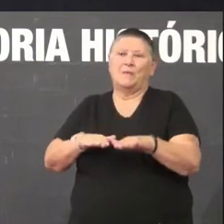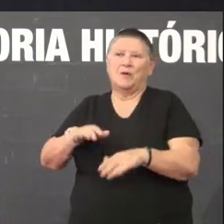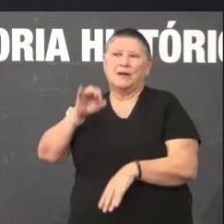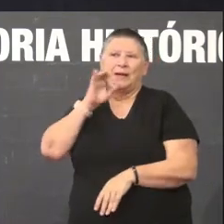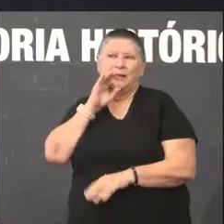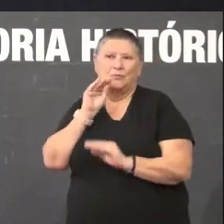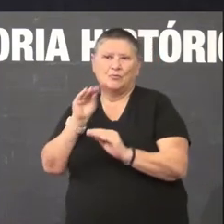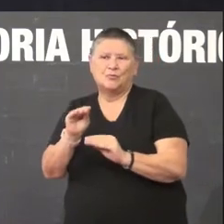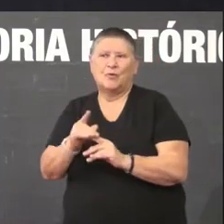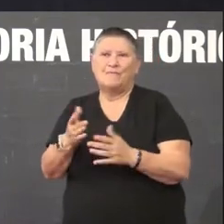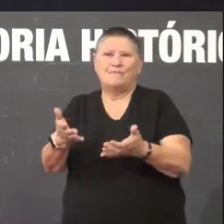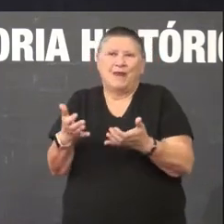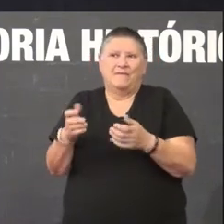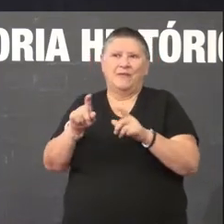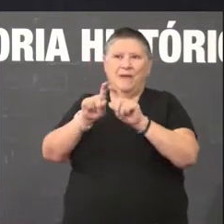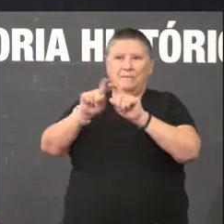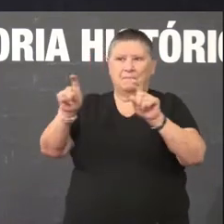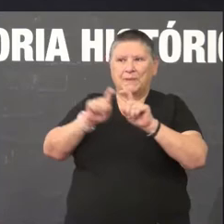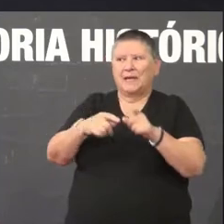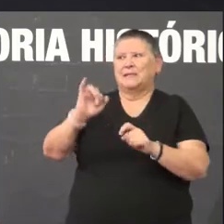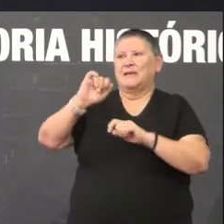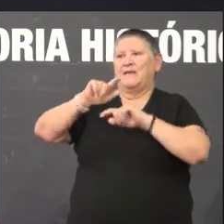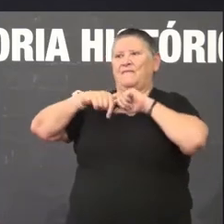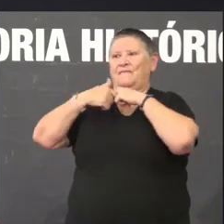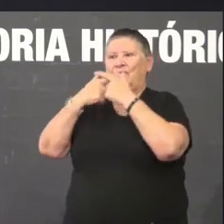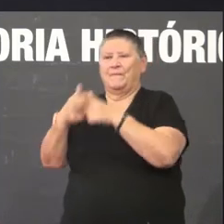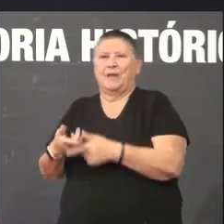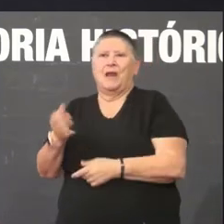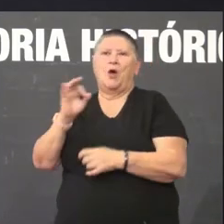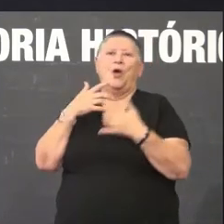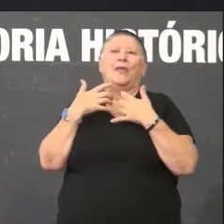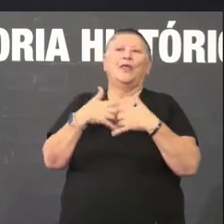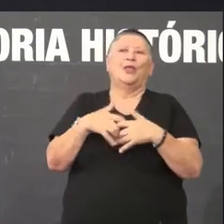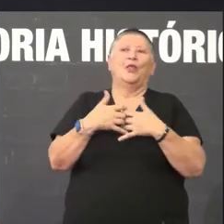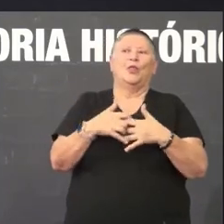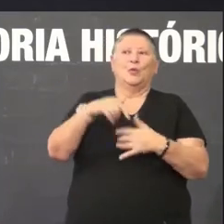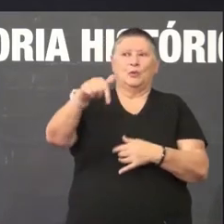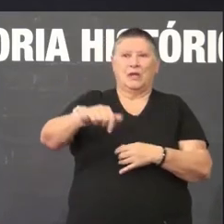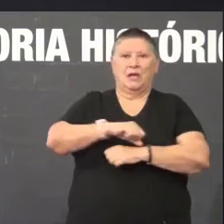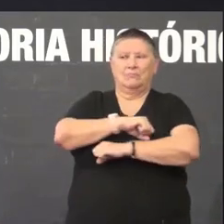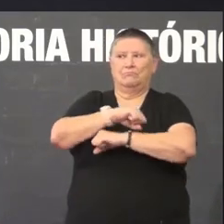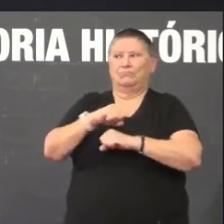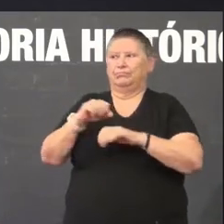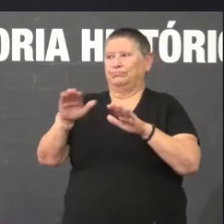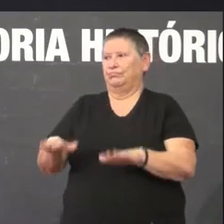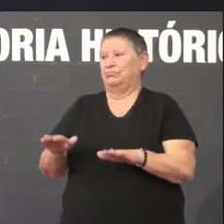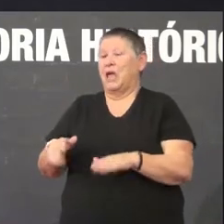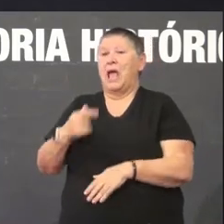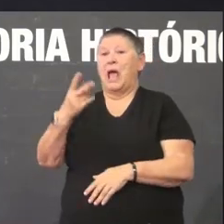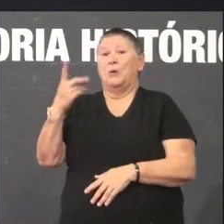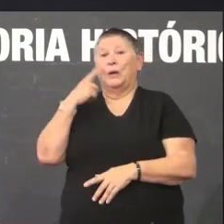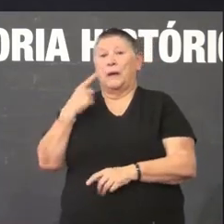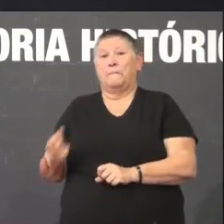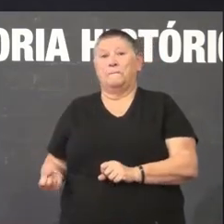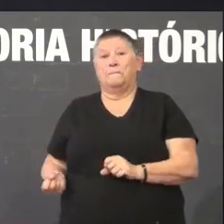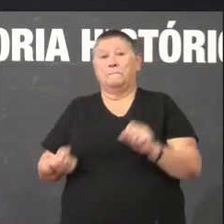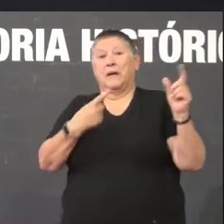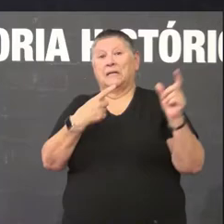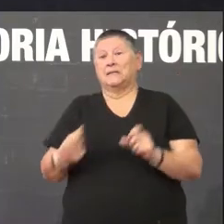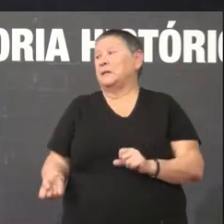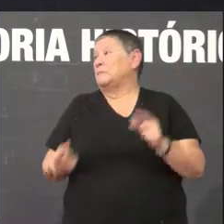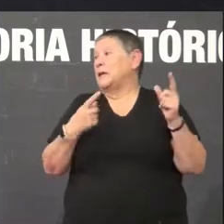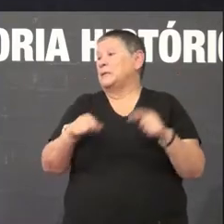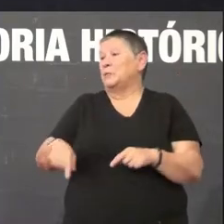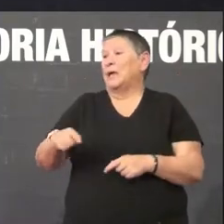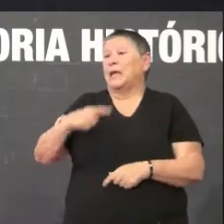galega que beneficie a empresas ou a industria que aquí se asente. E vemos que algunas marchan incluso porque é moi cara a